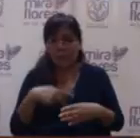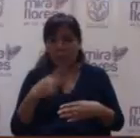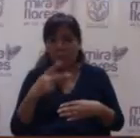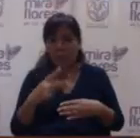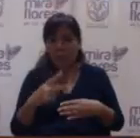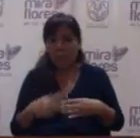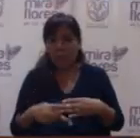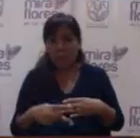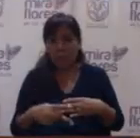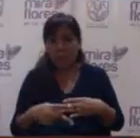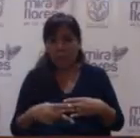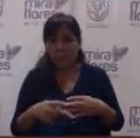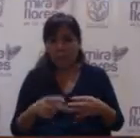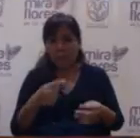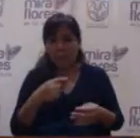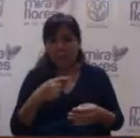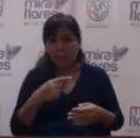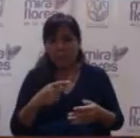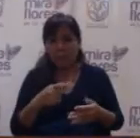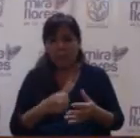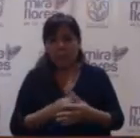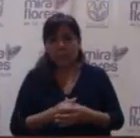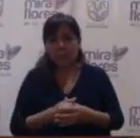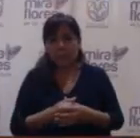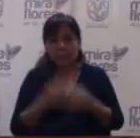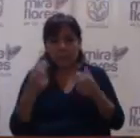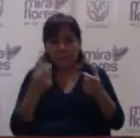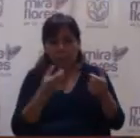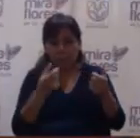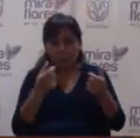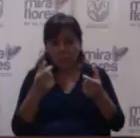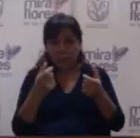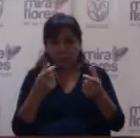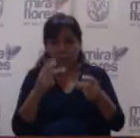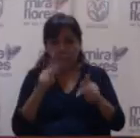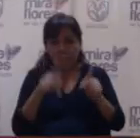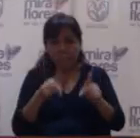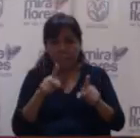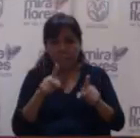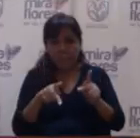Miraflores 360 grados todos juntos por la seguridad ciudadana.